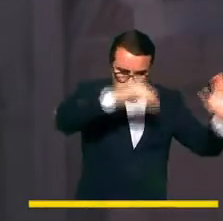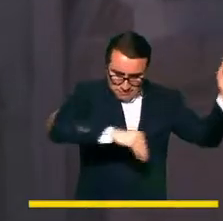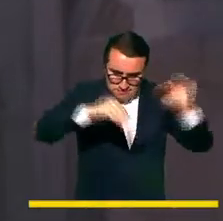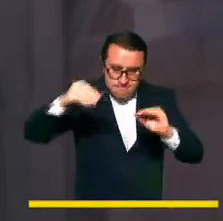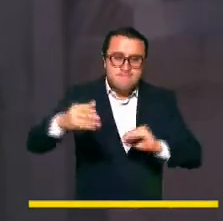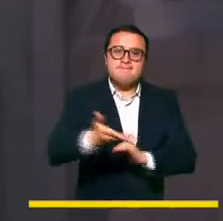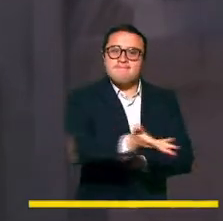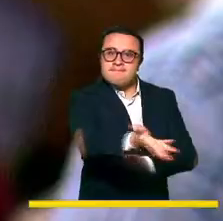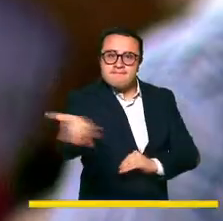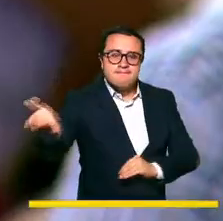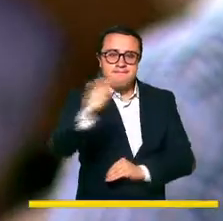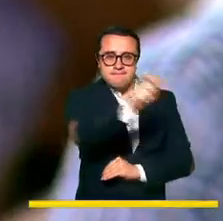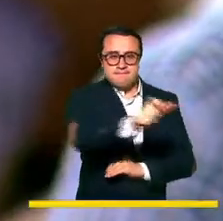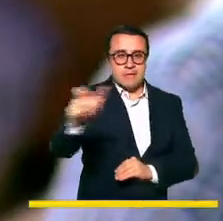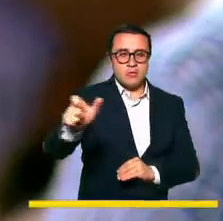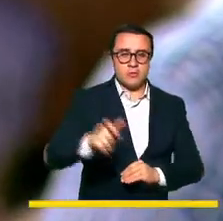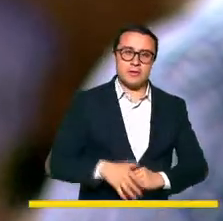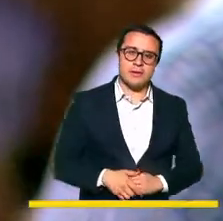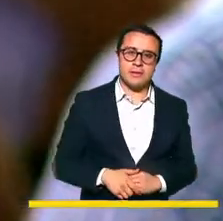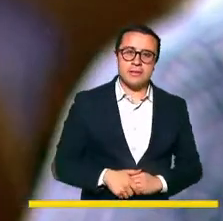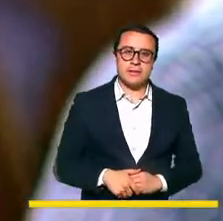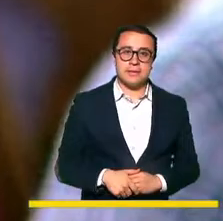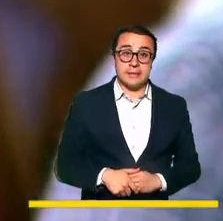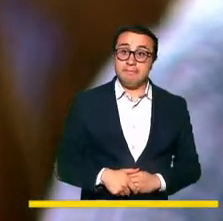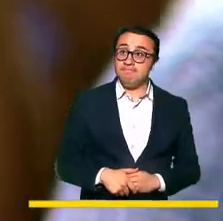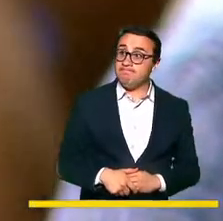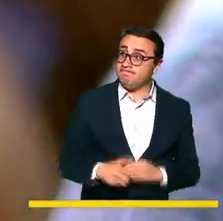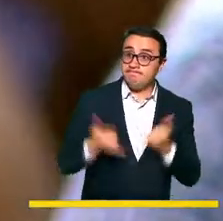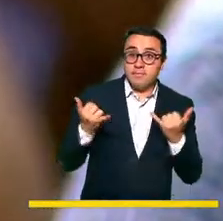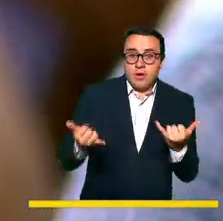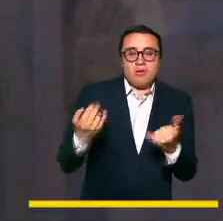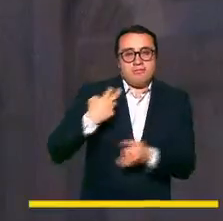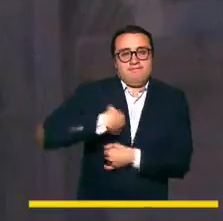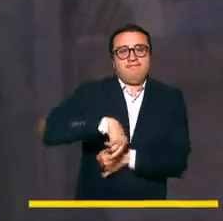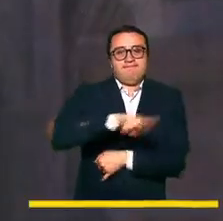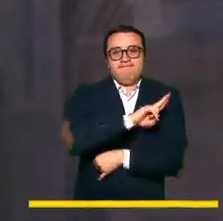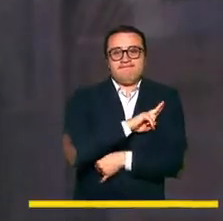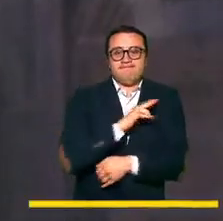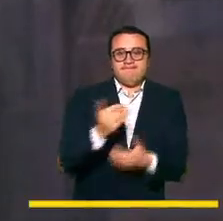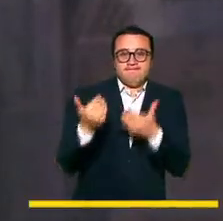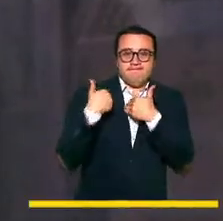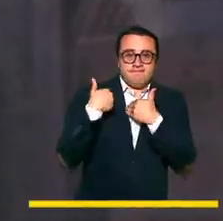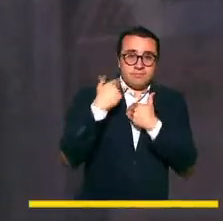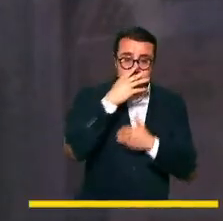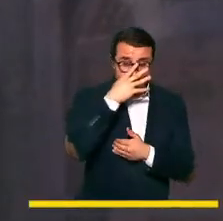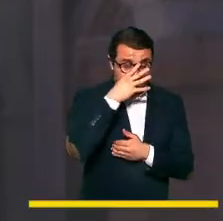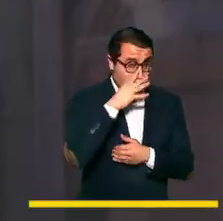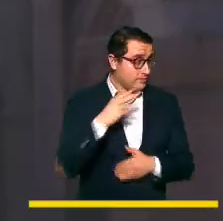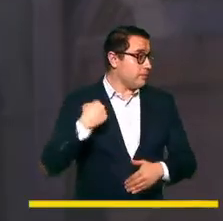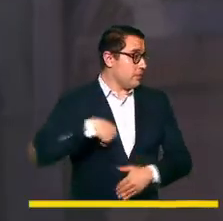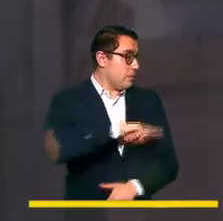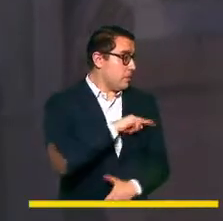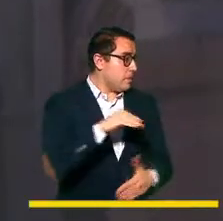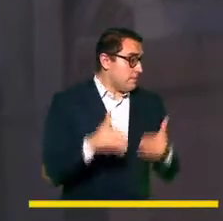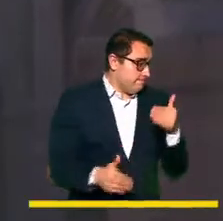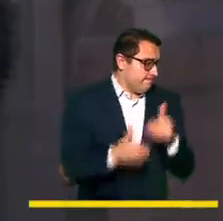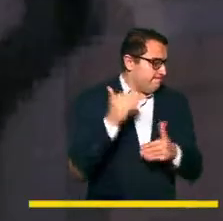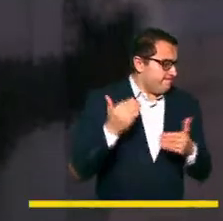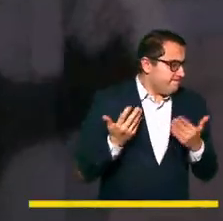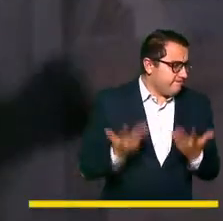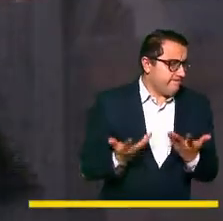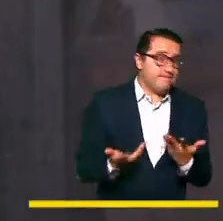Colombia. En eso estamos en este momento. Y comenzamos el que